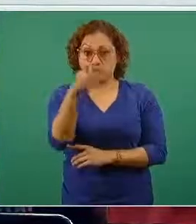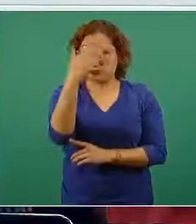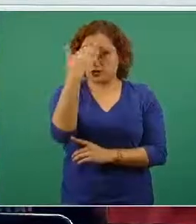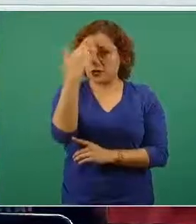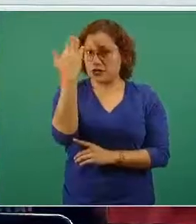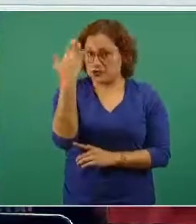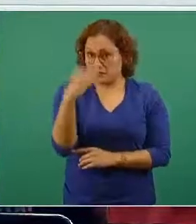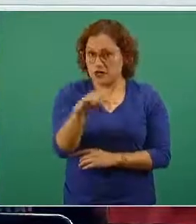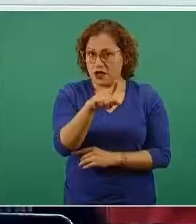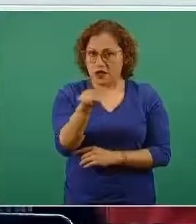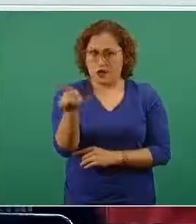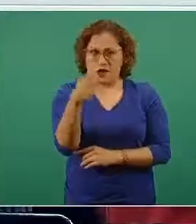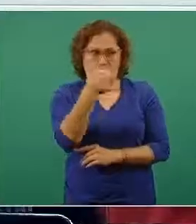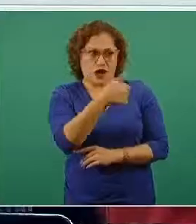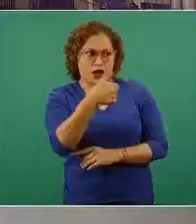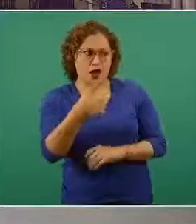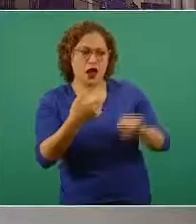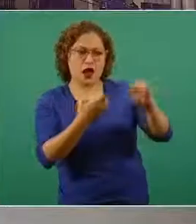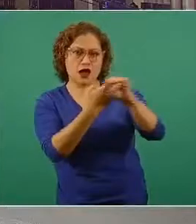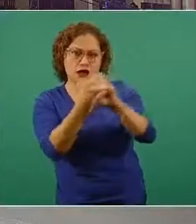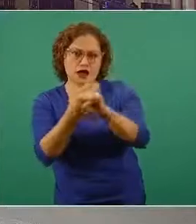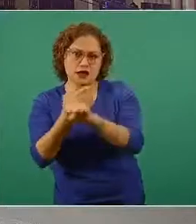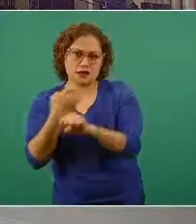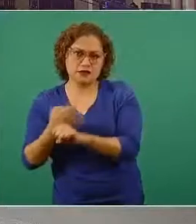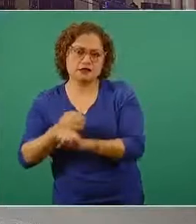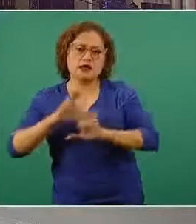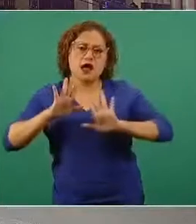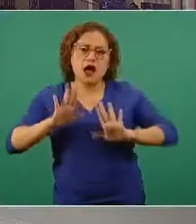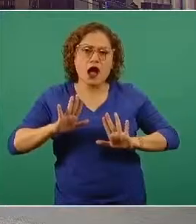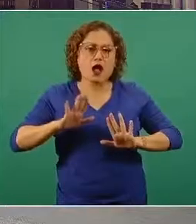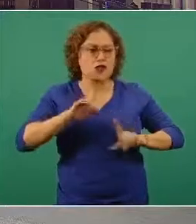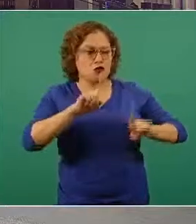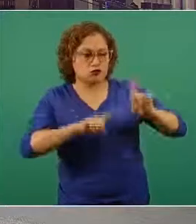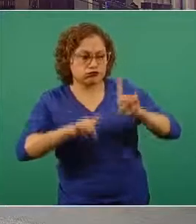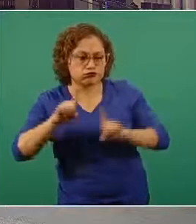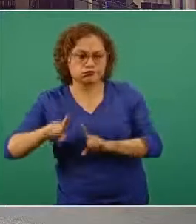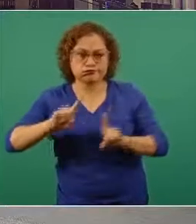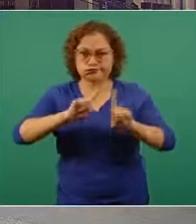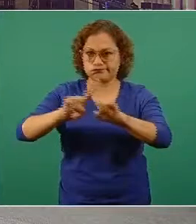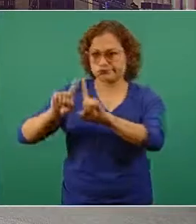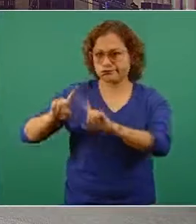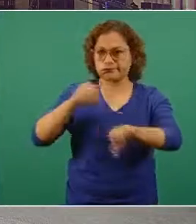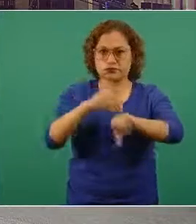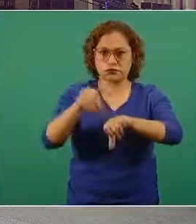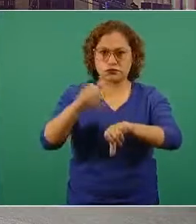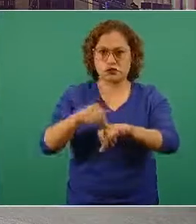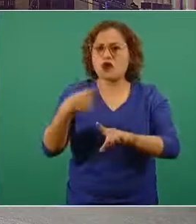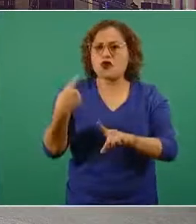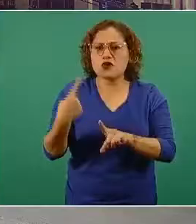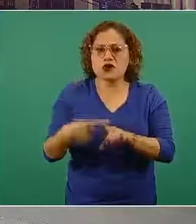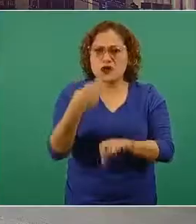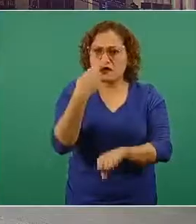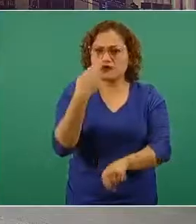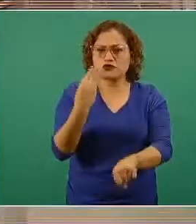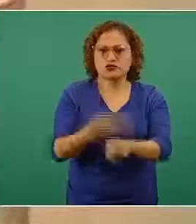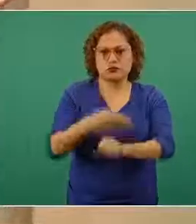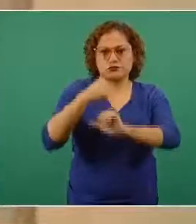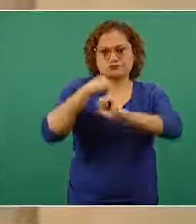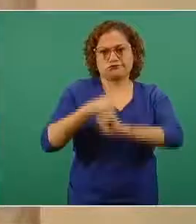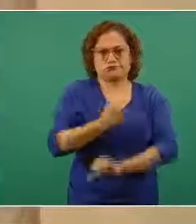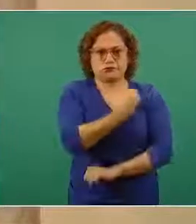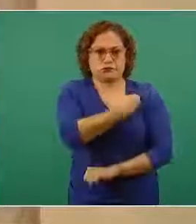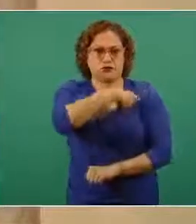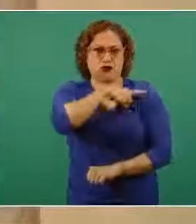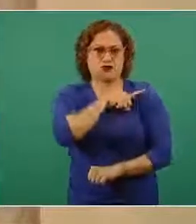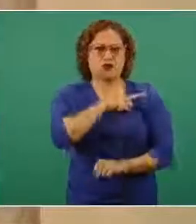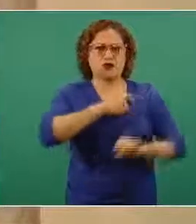también regionalizado y tiene que ser a través de las entidades federativas y a través de cada jurisdicción sanitaria. Y este ejercicio